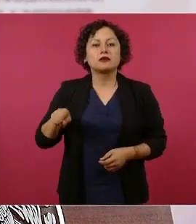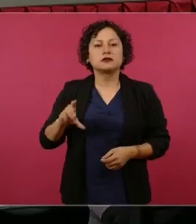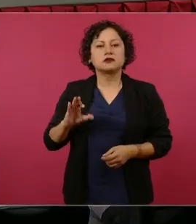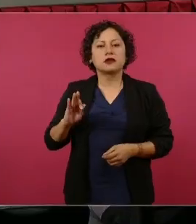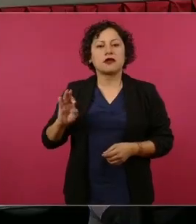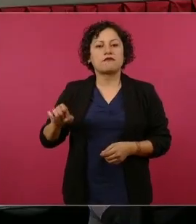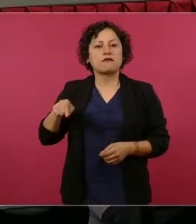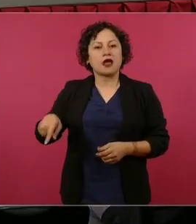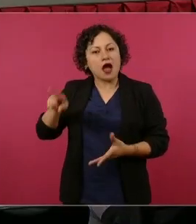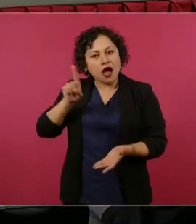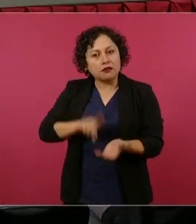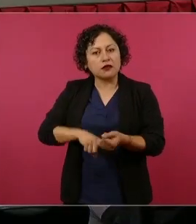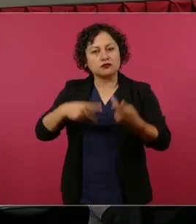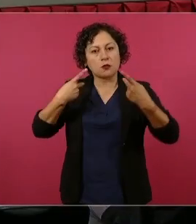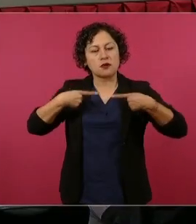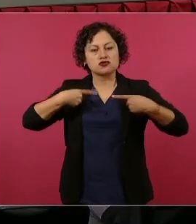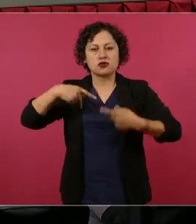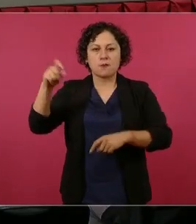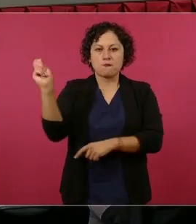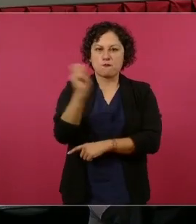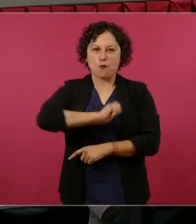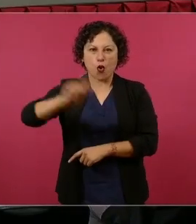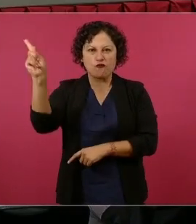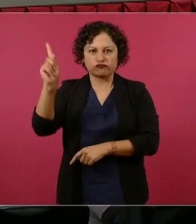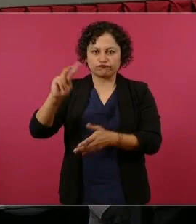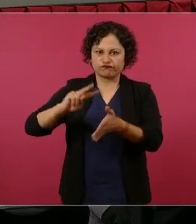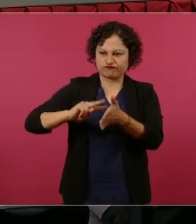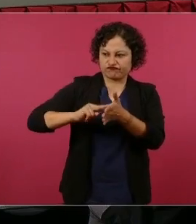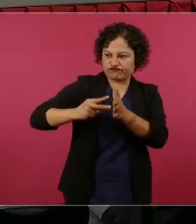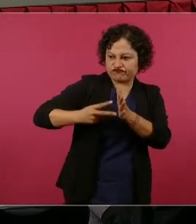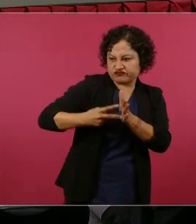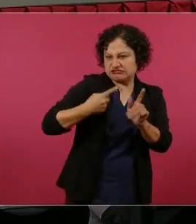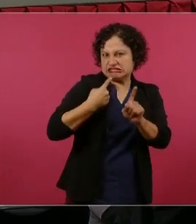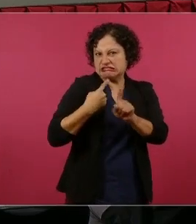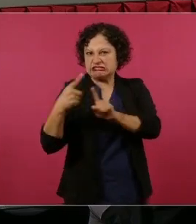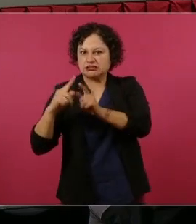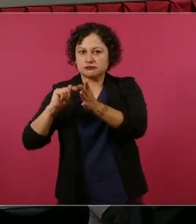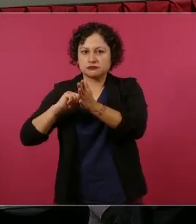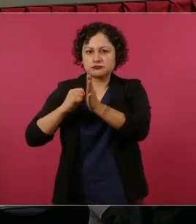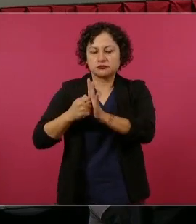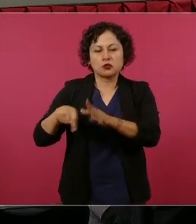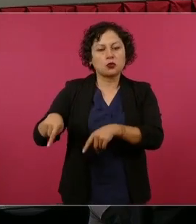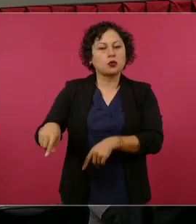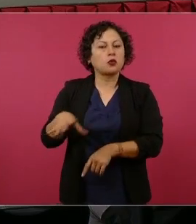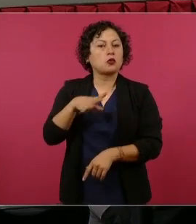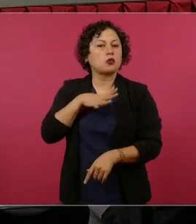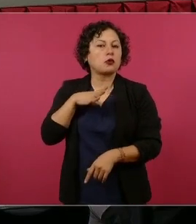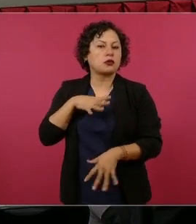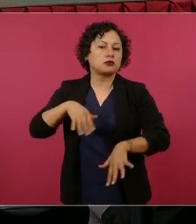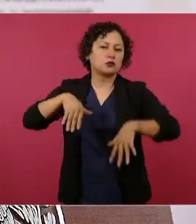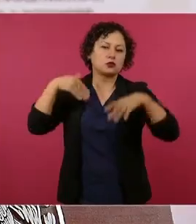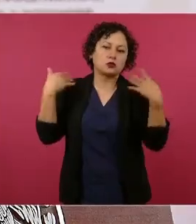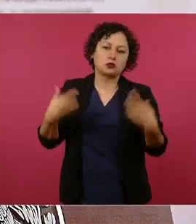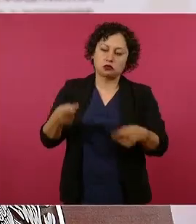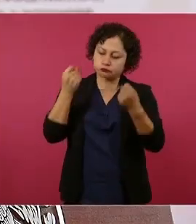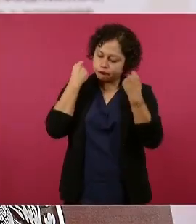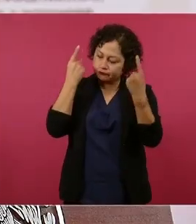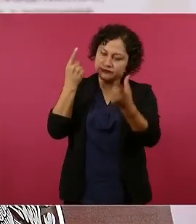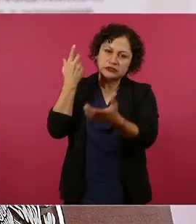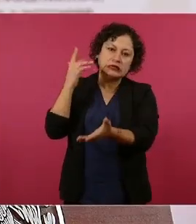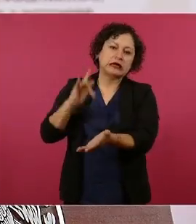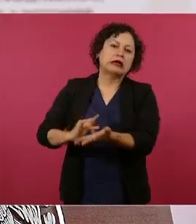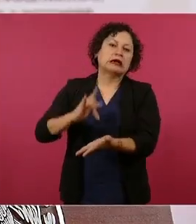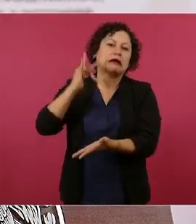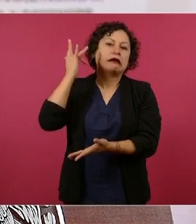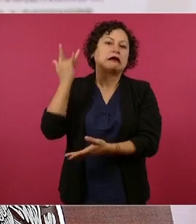un resultado de beneficio para México. No estábamos así. Esto iba a desaparecer